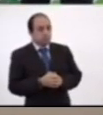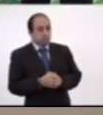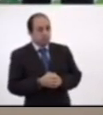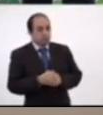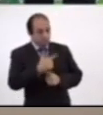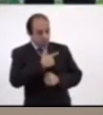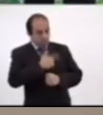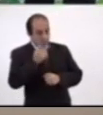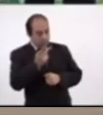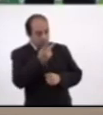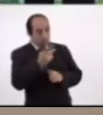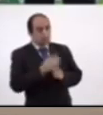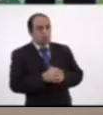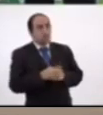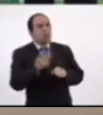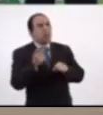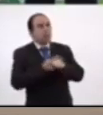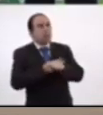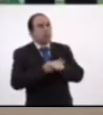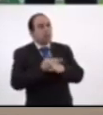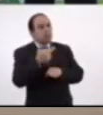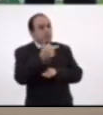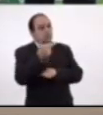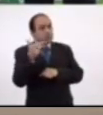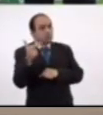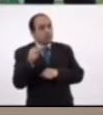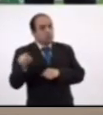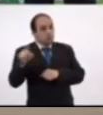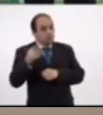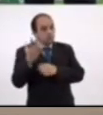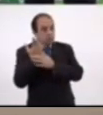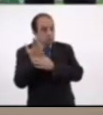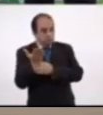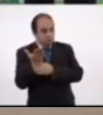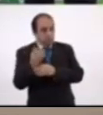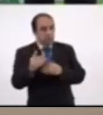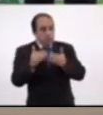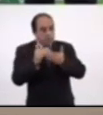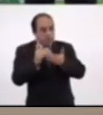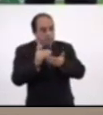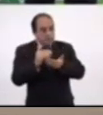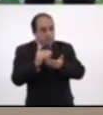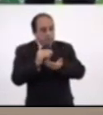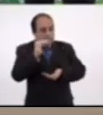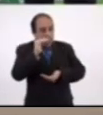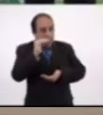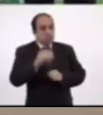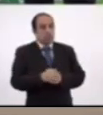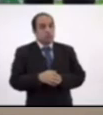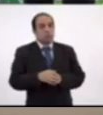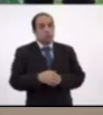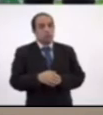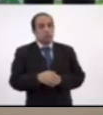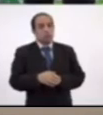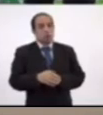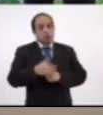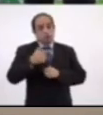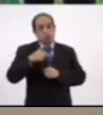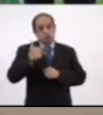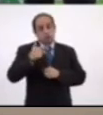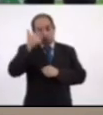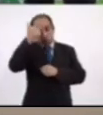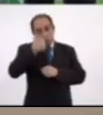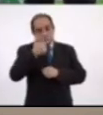También me gustaría preguntar, ¿qué pasa con los restaurantes? Ellos pedían que se ampliara hasta las 24 horas